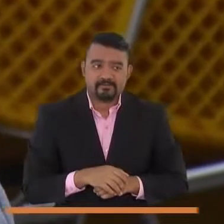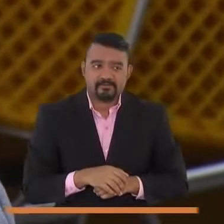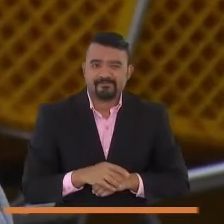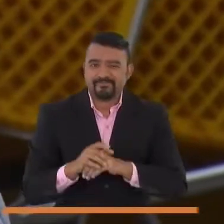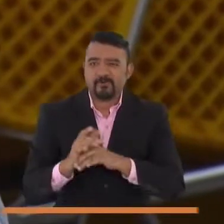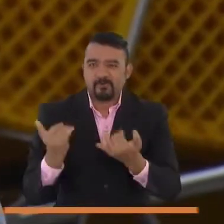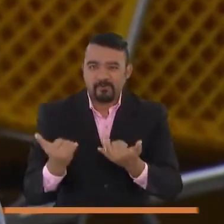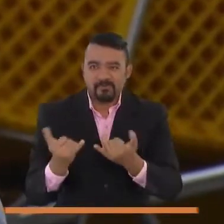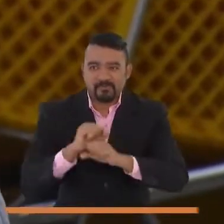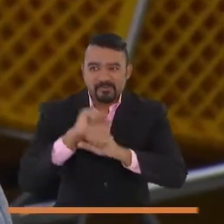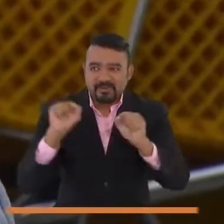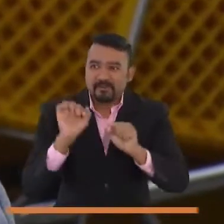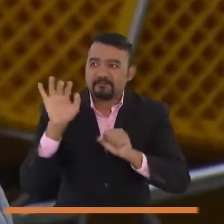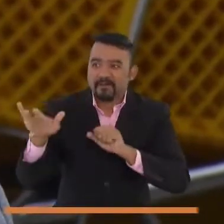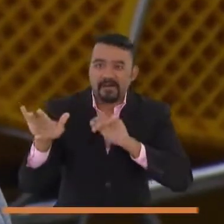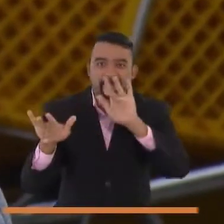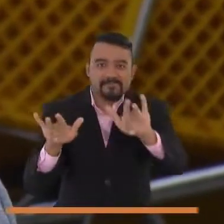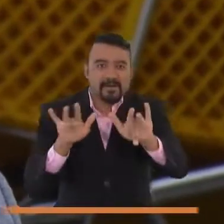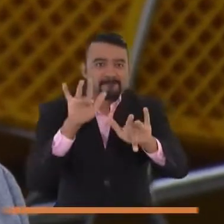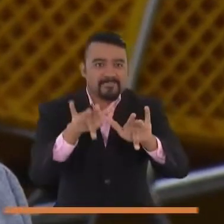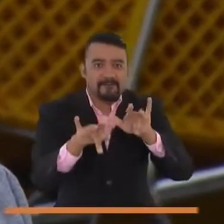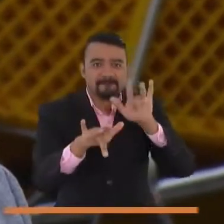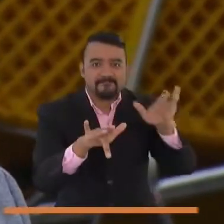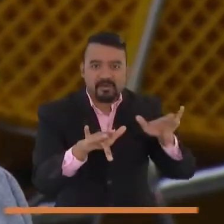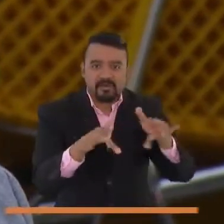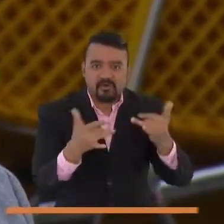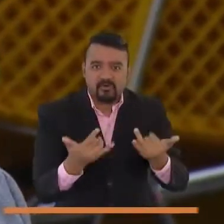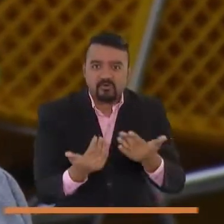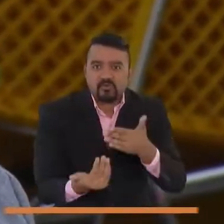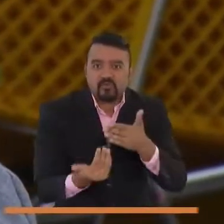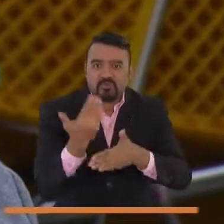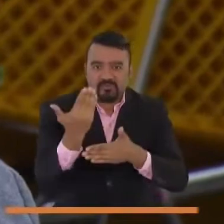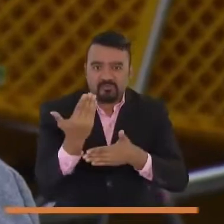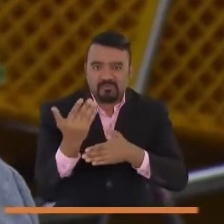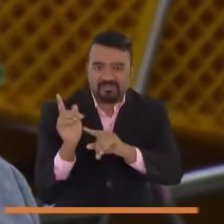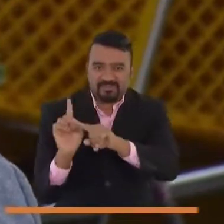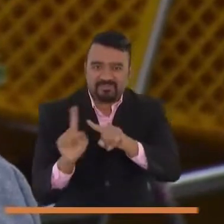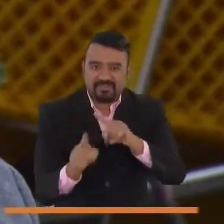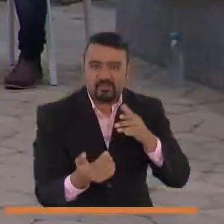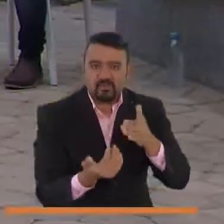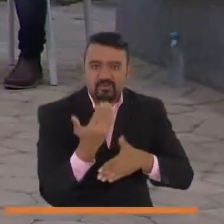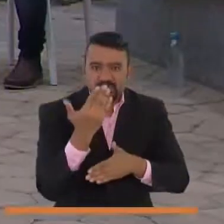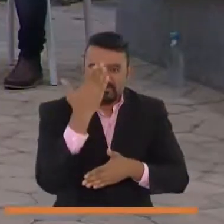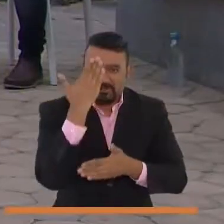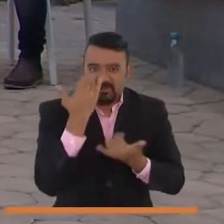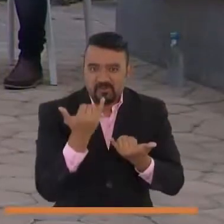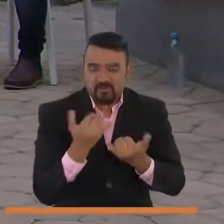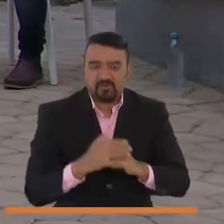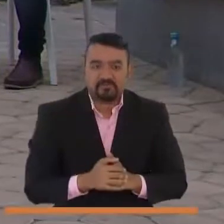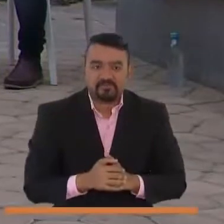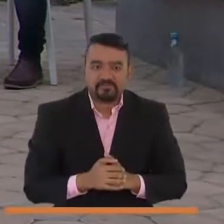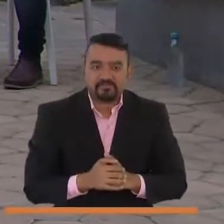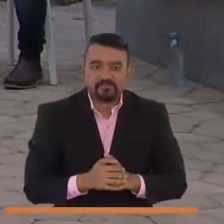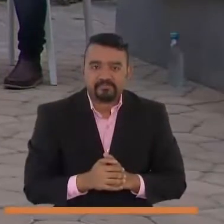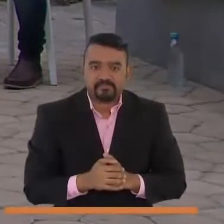estas importantes obras que van a mejorar la calidad de vida de los envigadeños. Y vamos a hablar precisamente de